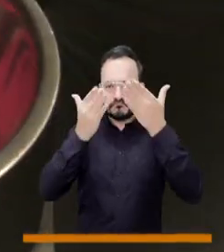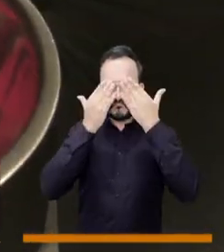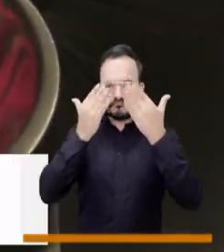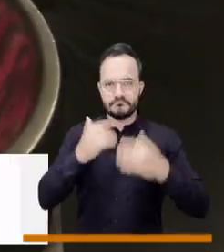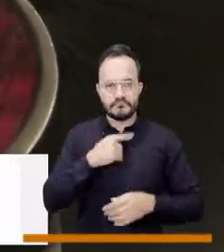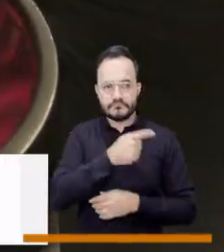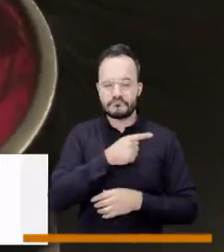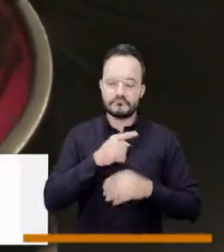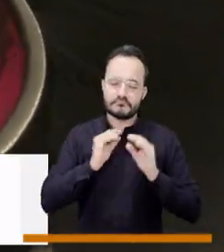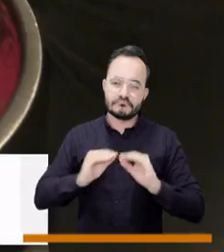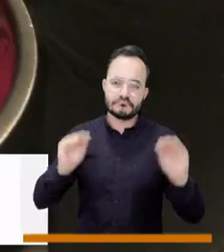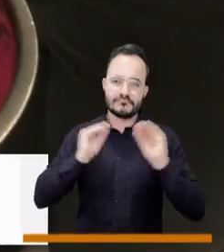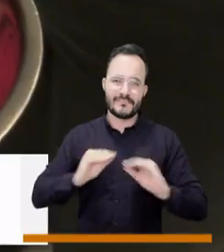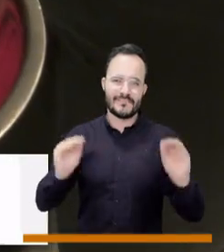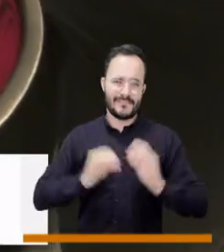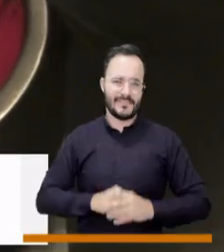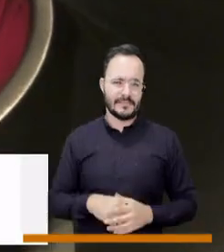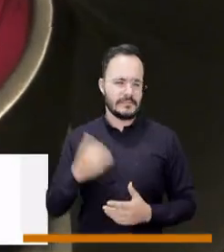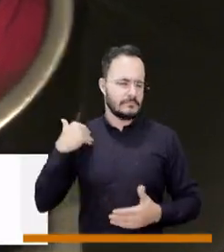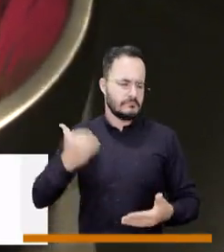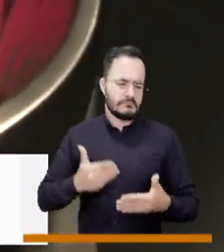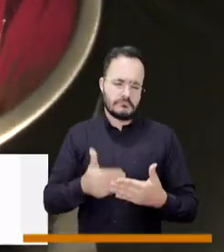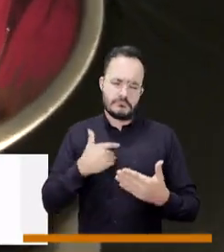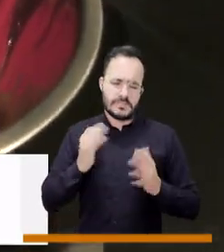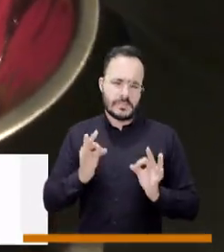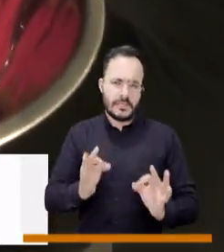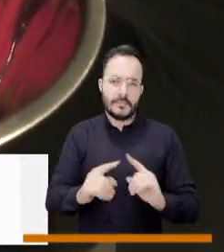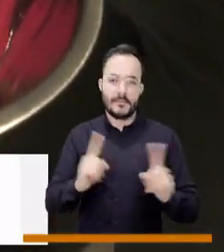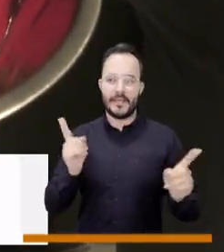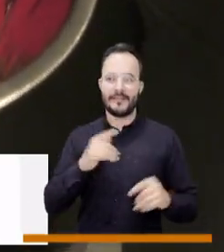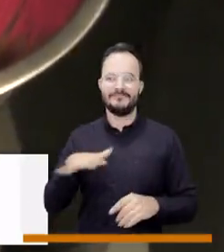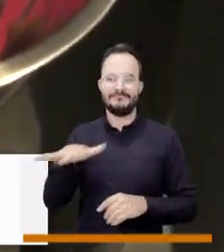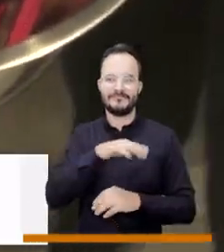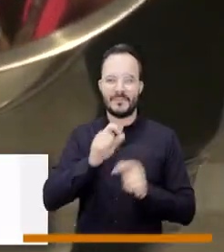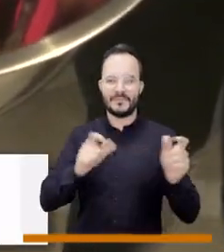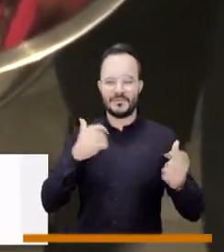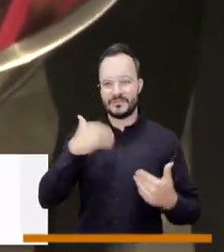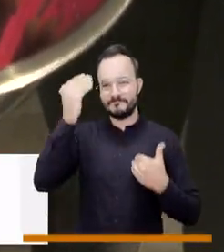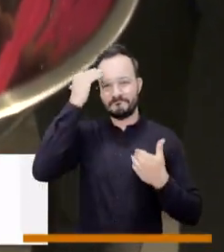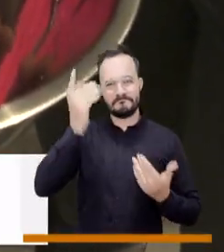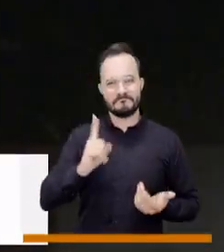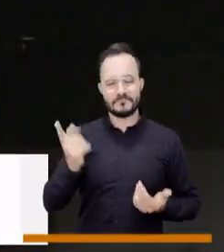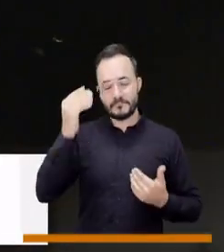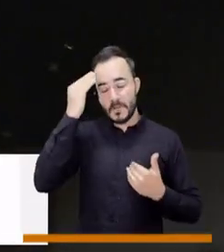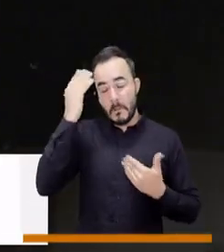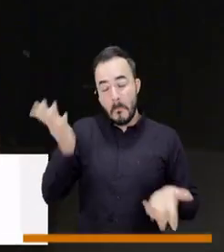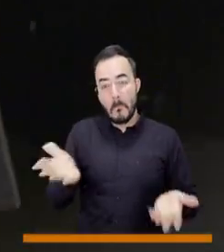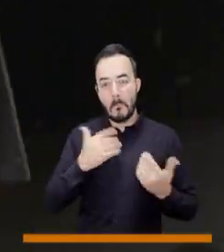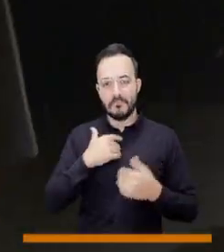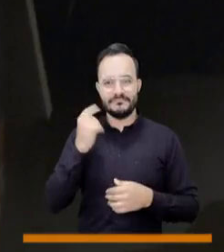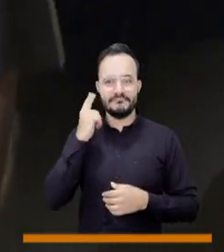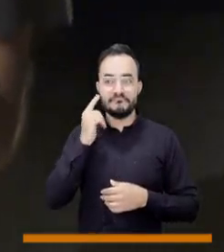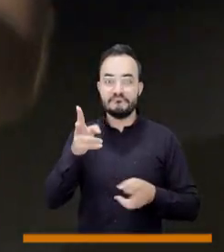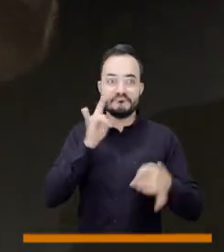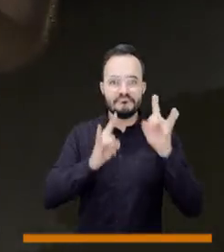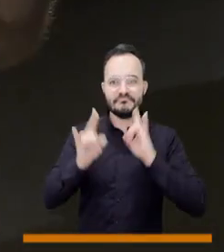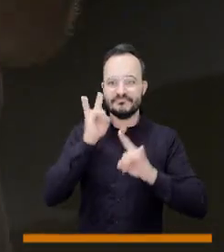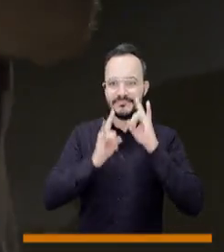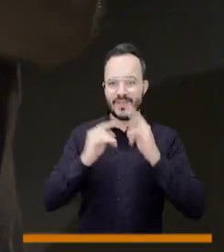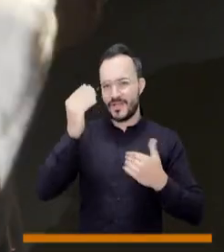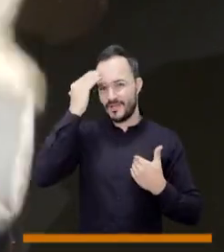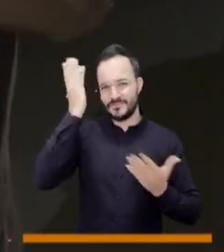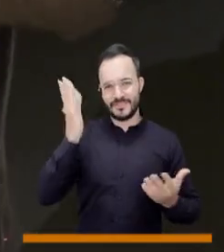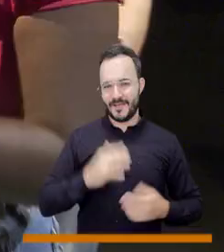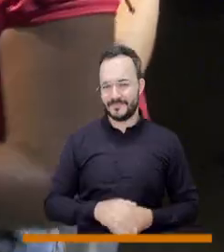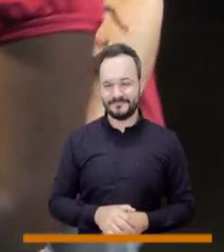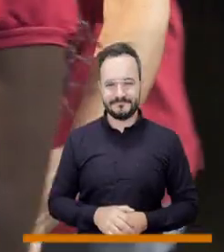y trabajen totalmente vendados unos procesos que nosotros naturalmente siempre hacemos pero no somos conscientes porque tenemos